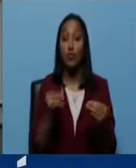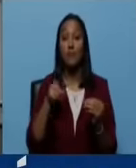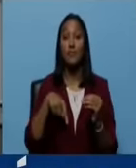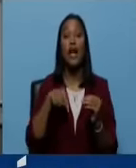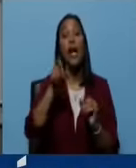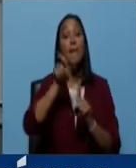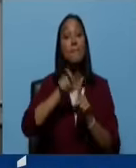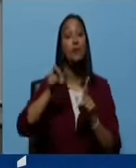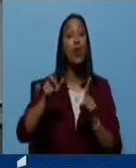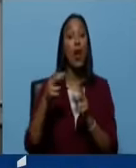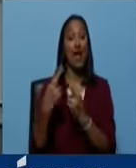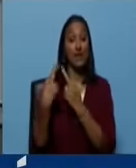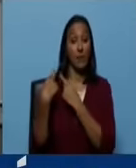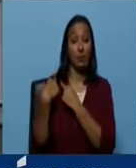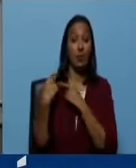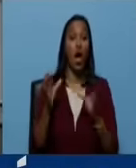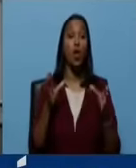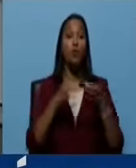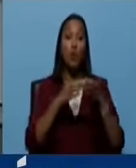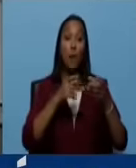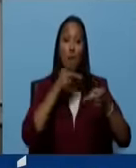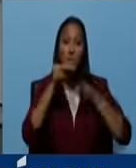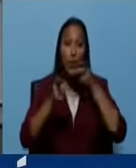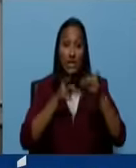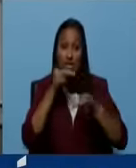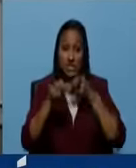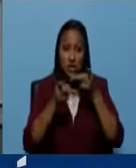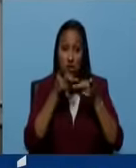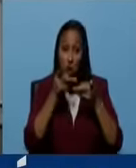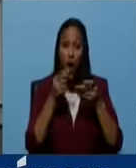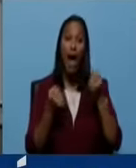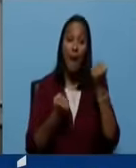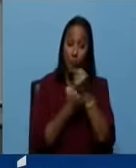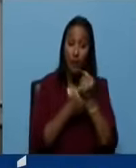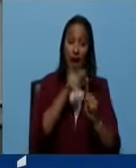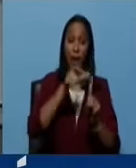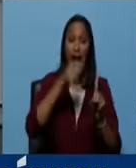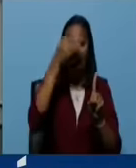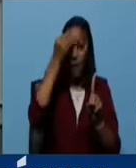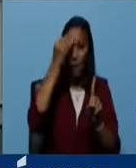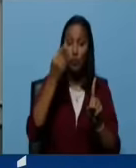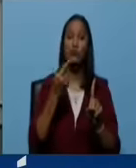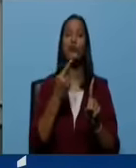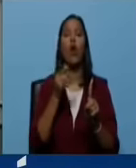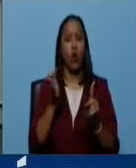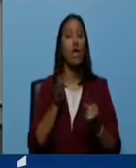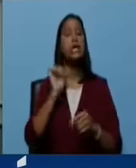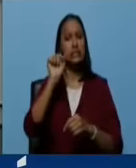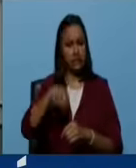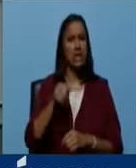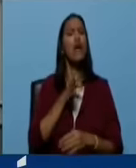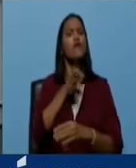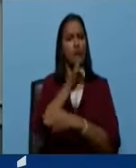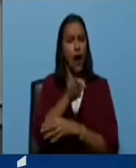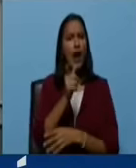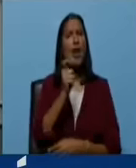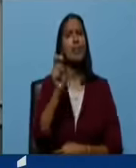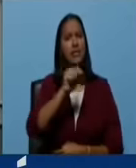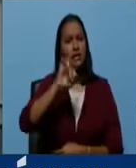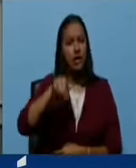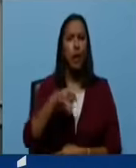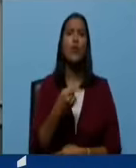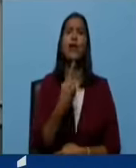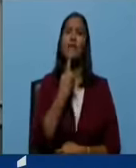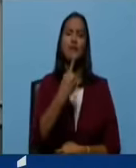Urrutia refirieron no tener las actas. Entonces, ¿qué fue lo que tuvieron? Unos